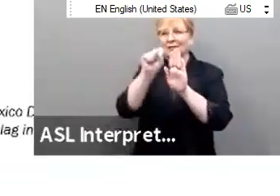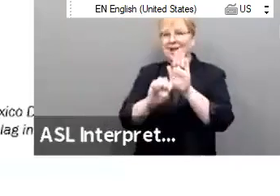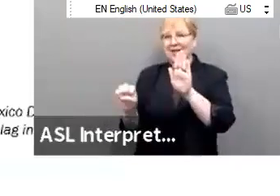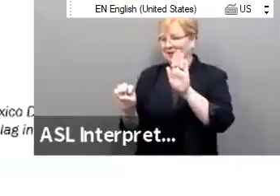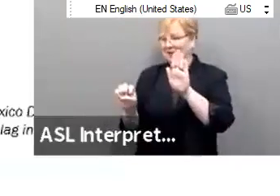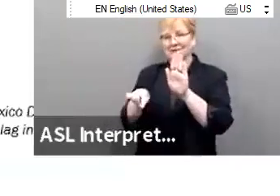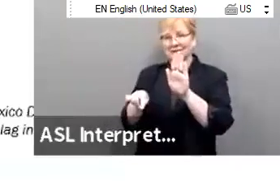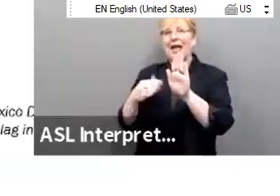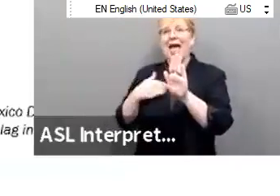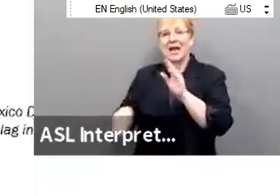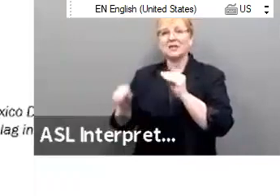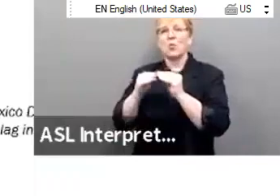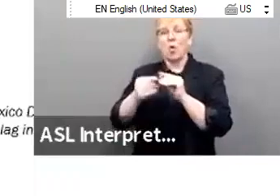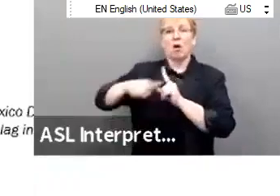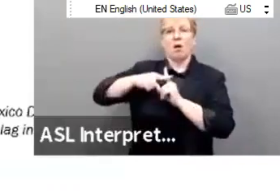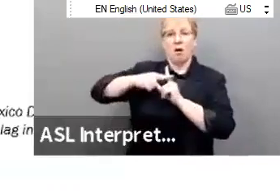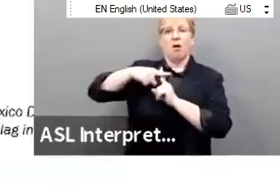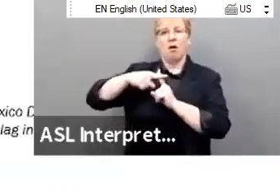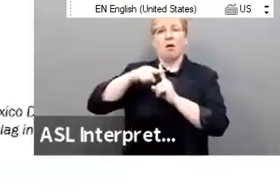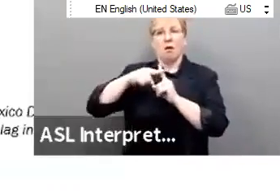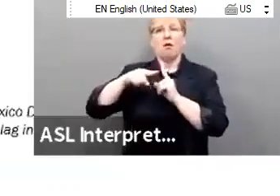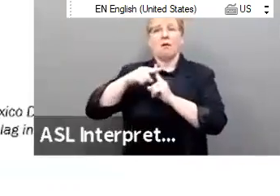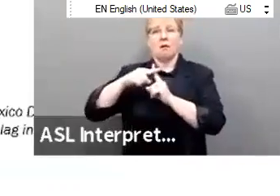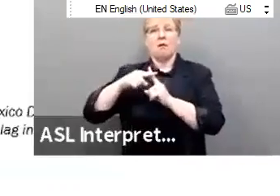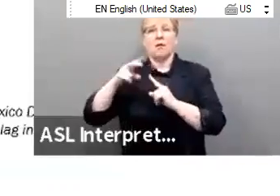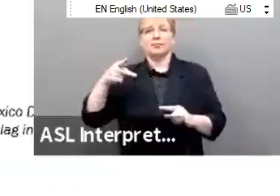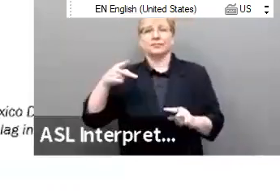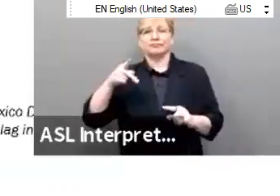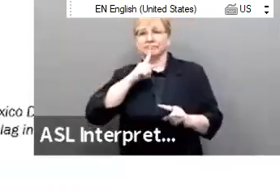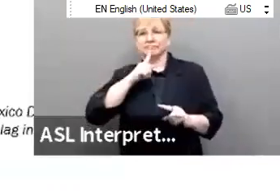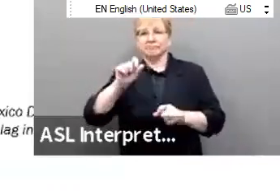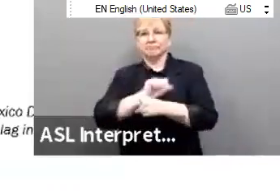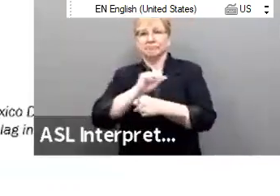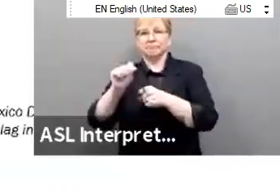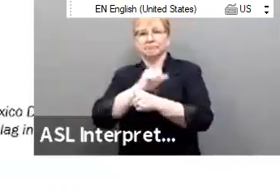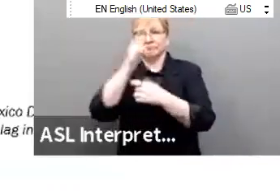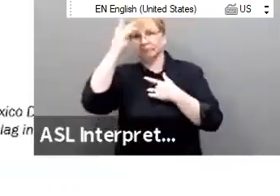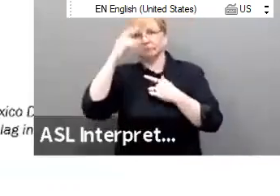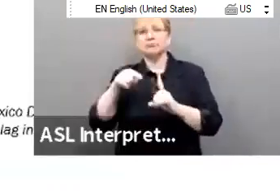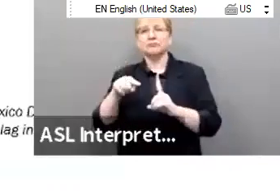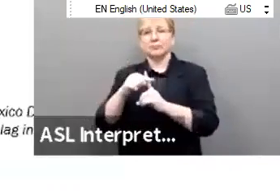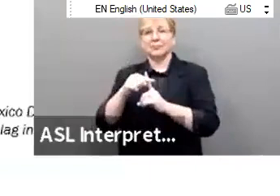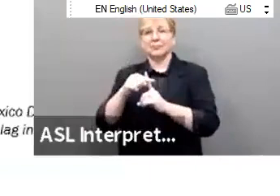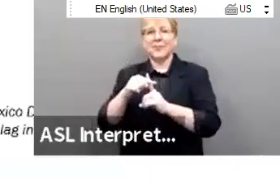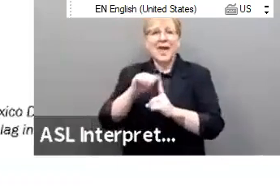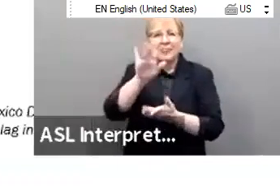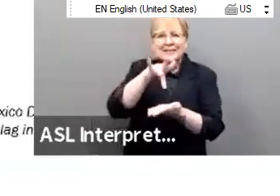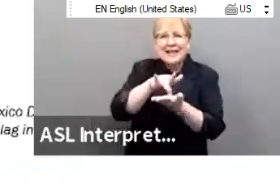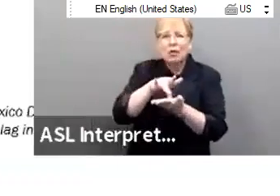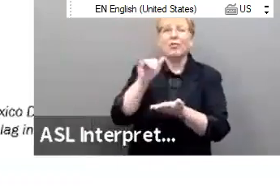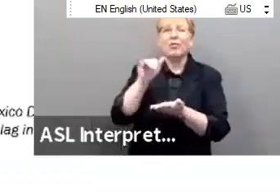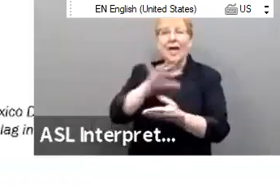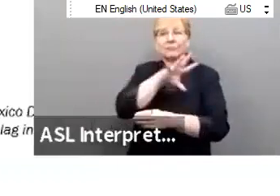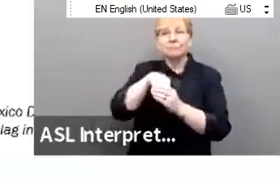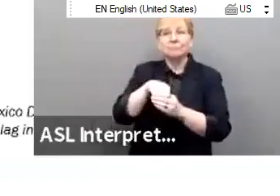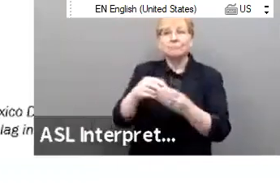de septiembre y cómo subió hasta enero. Si vemos en la parte de abajo, tenemos las 5 regiones y lo que pueden ver